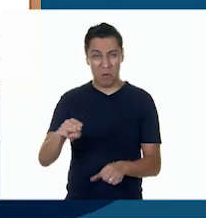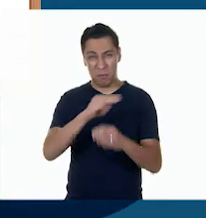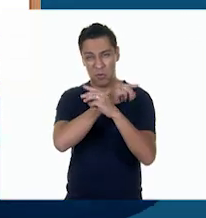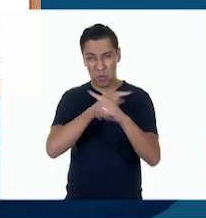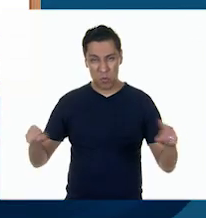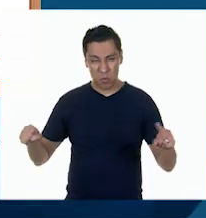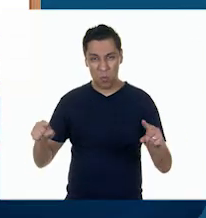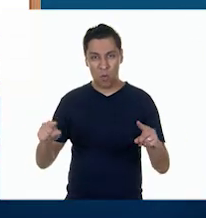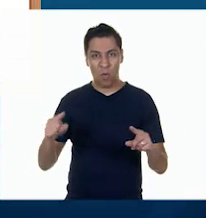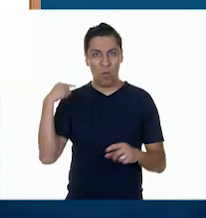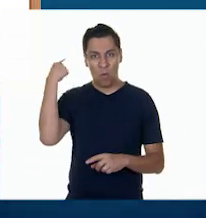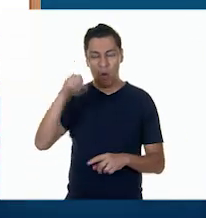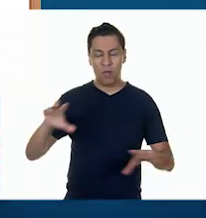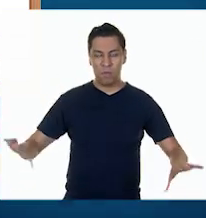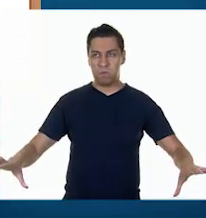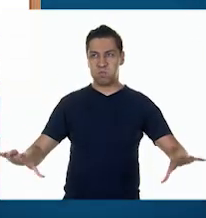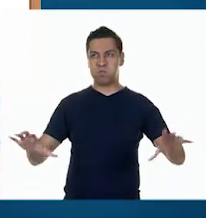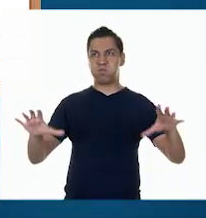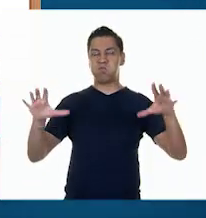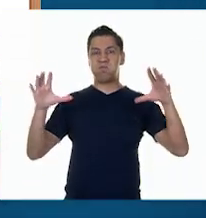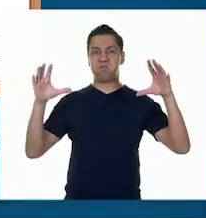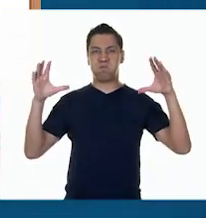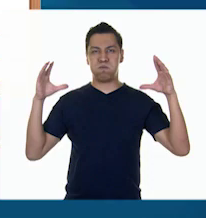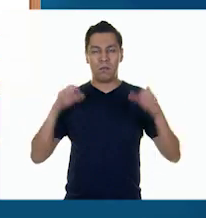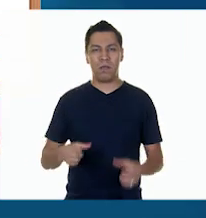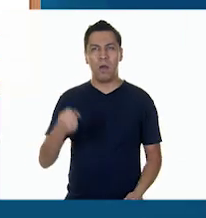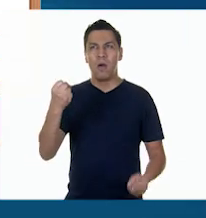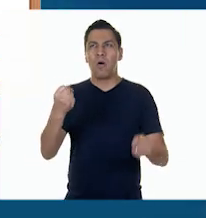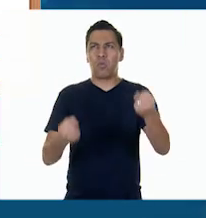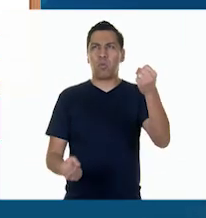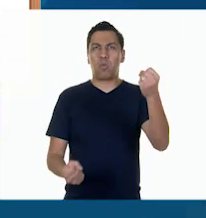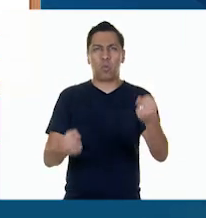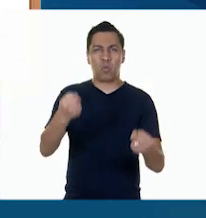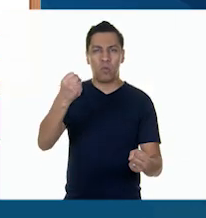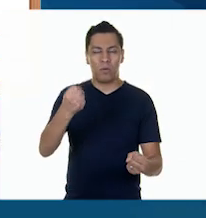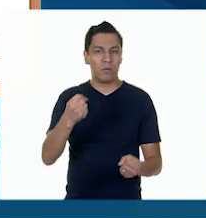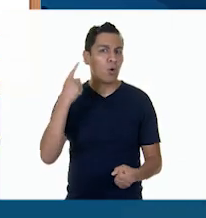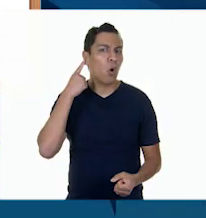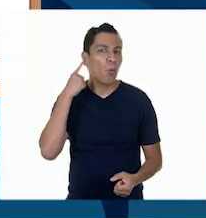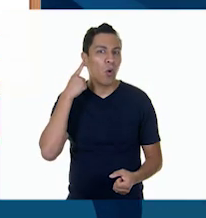maestra! Dime, Ale. Yo me acuerdo de ese sonido cuando he viajado en carretera. Ajá.